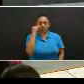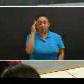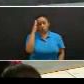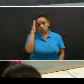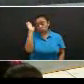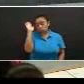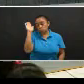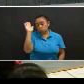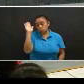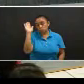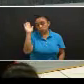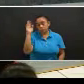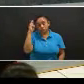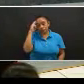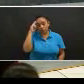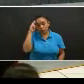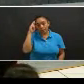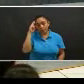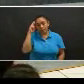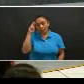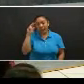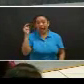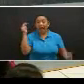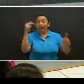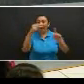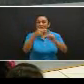Sarai, hasta que apareció el ángel.